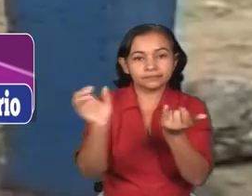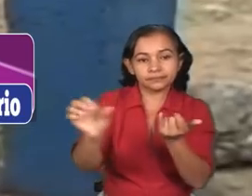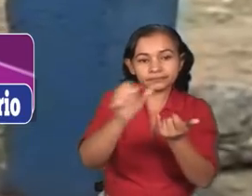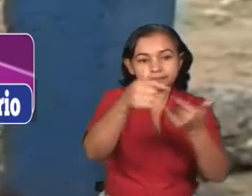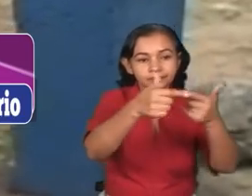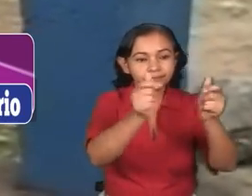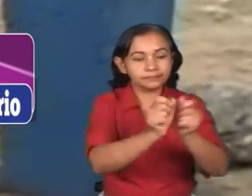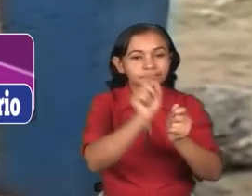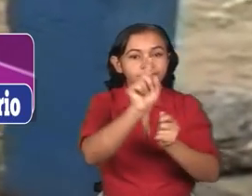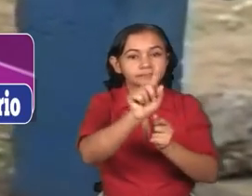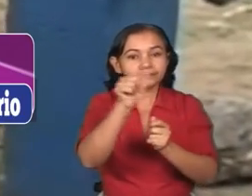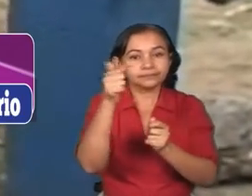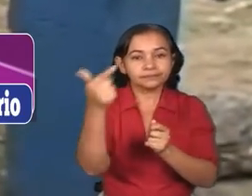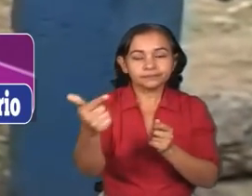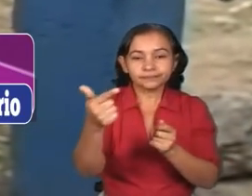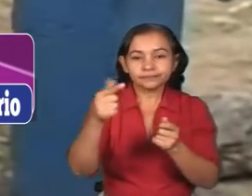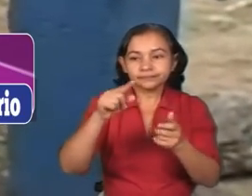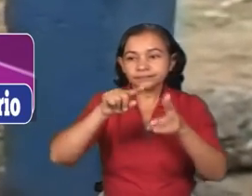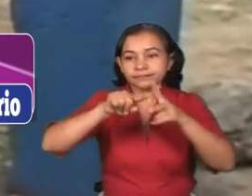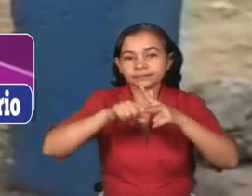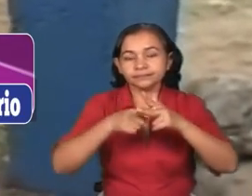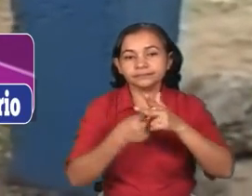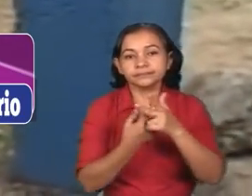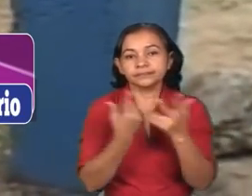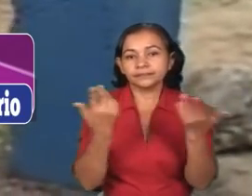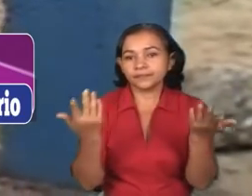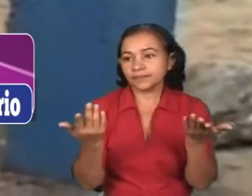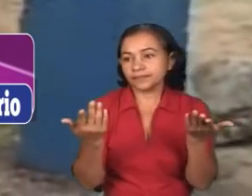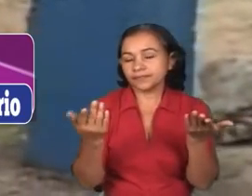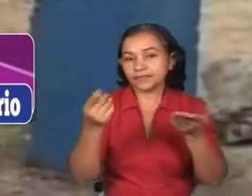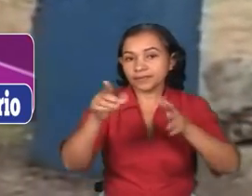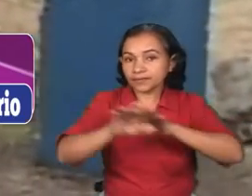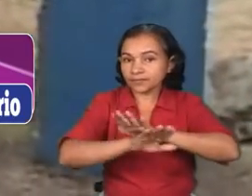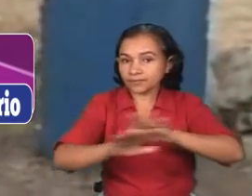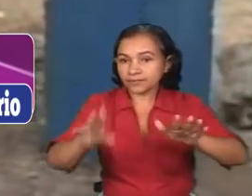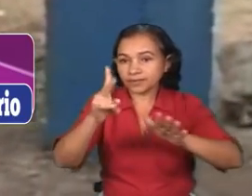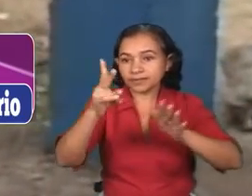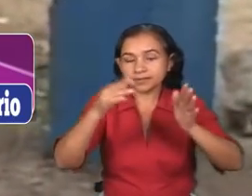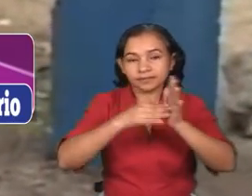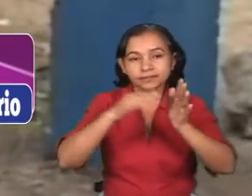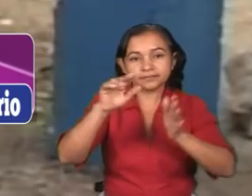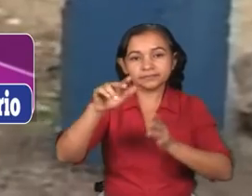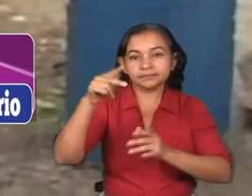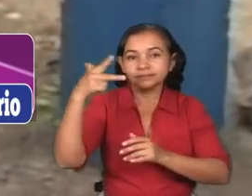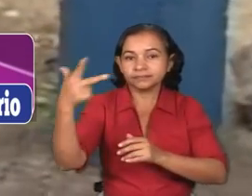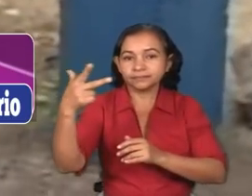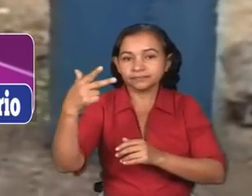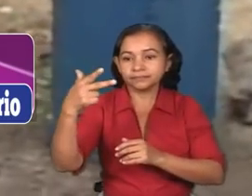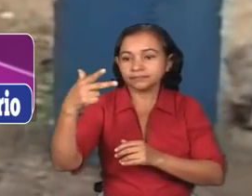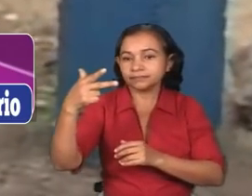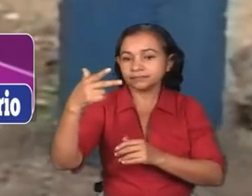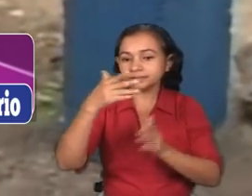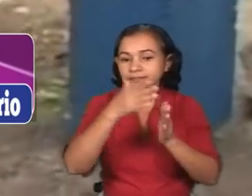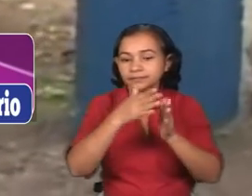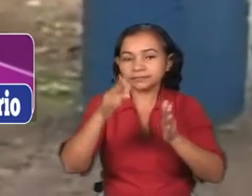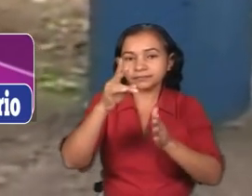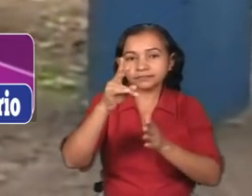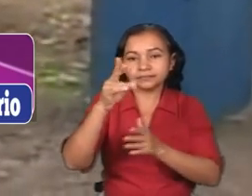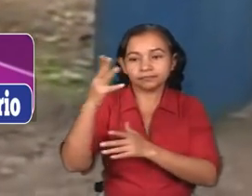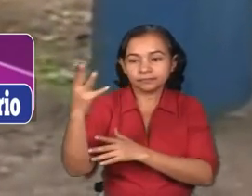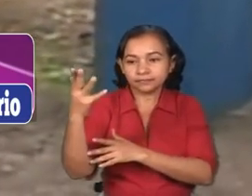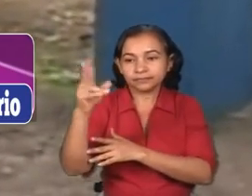de 17 que prácticamente está iniciando a partir de finalizar del 2018 para ejecutarse entre el 19, 20 y